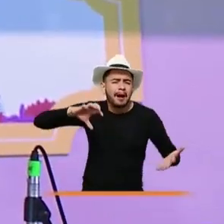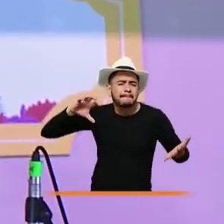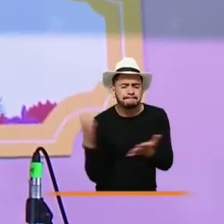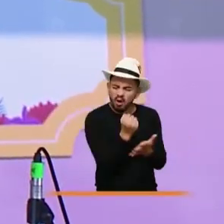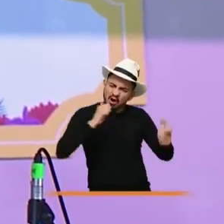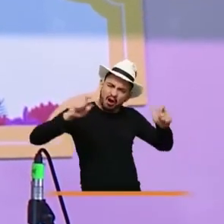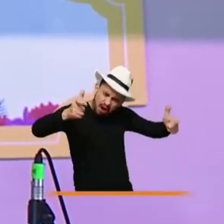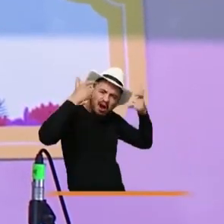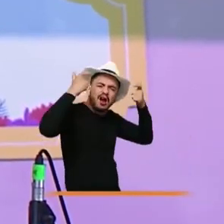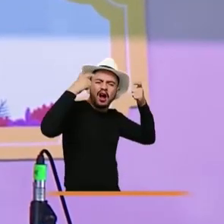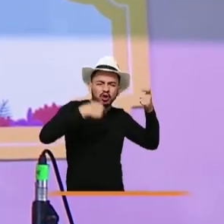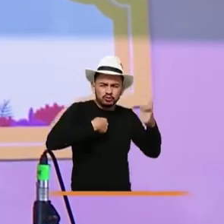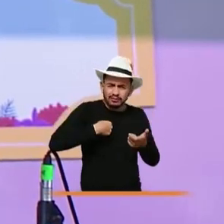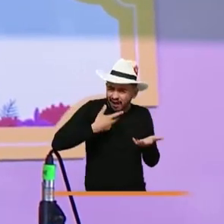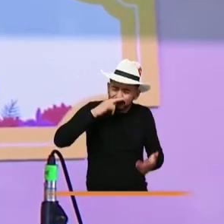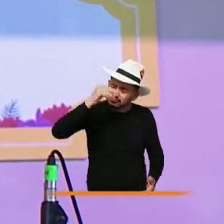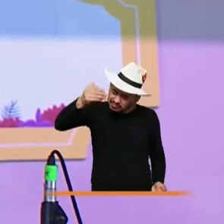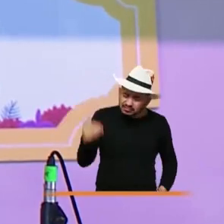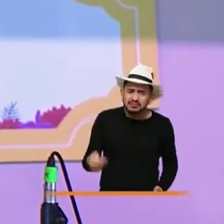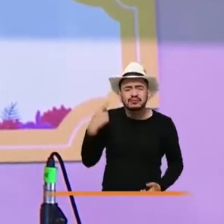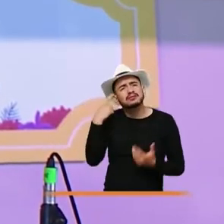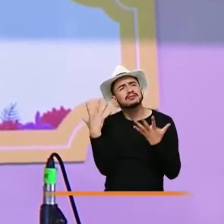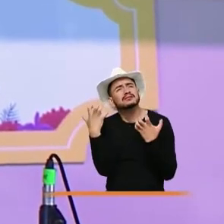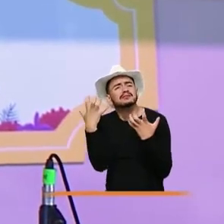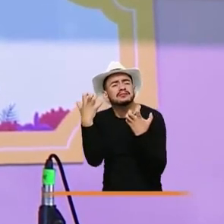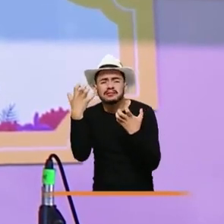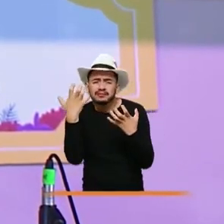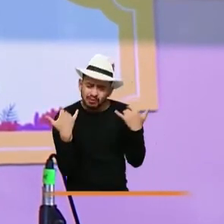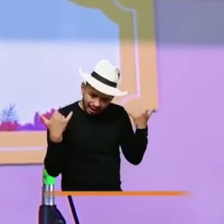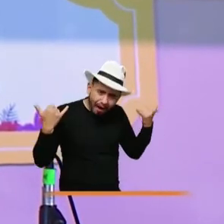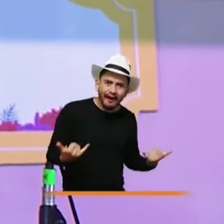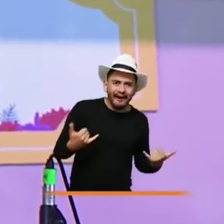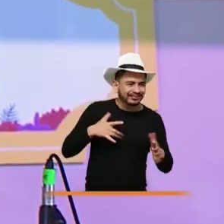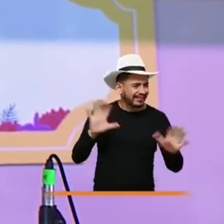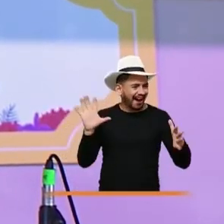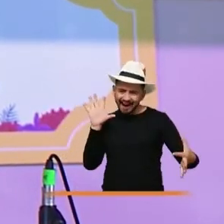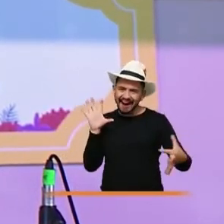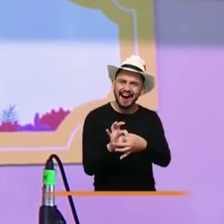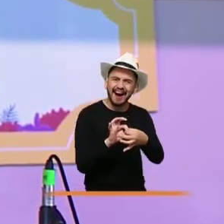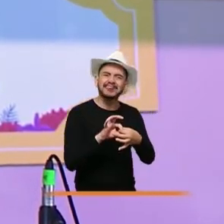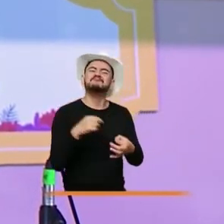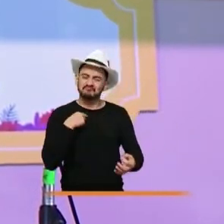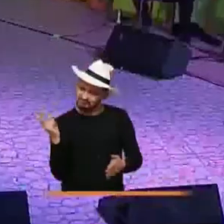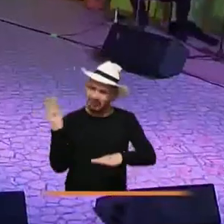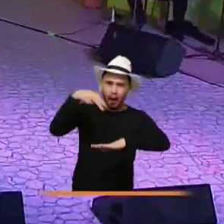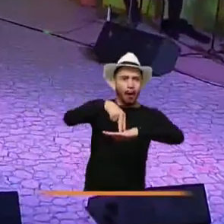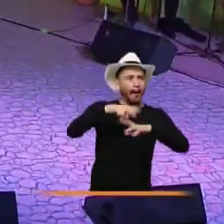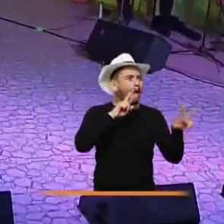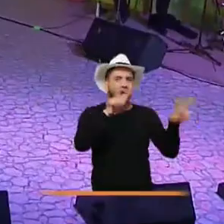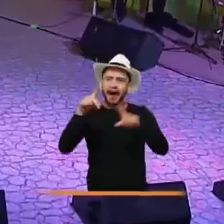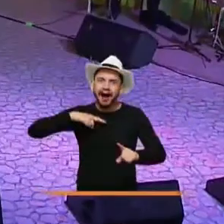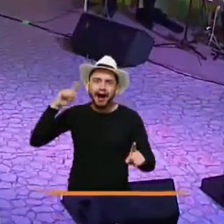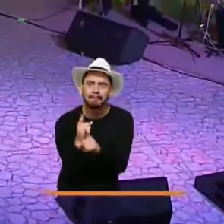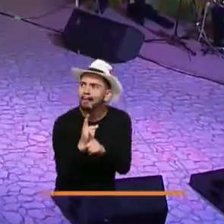estaba pequeño charlo realice y hoy vuelvo y hago realidad ese sueño